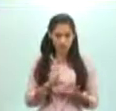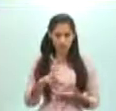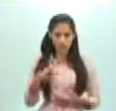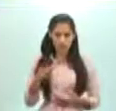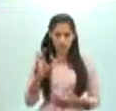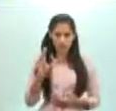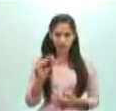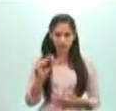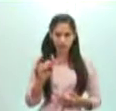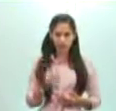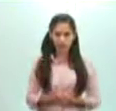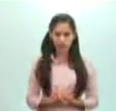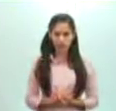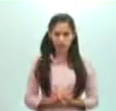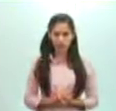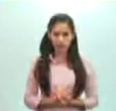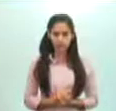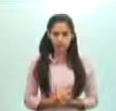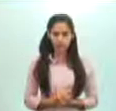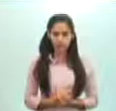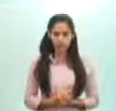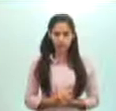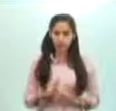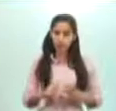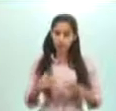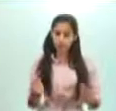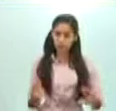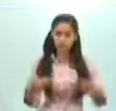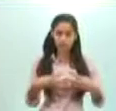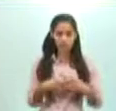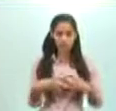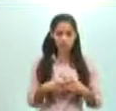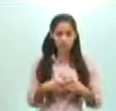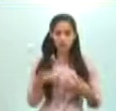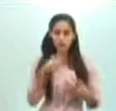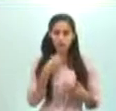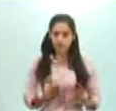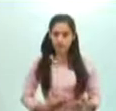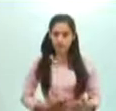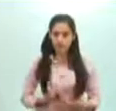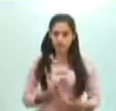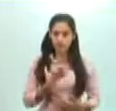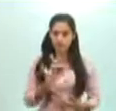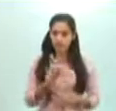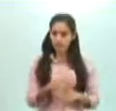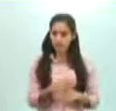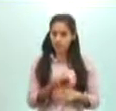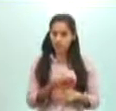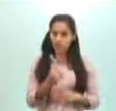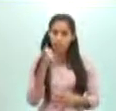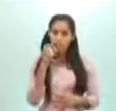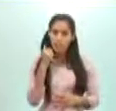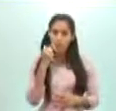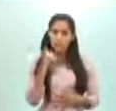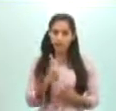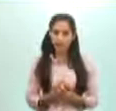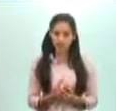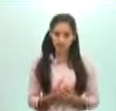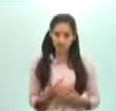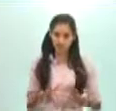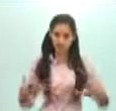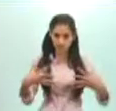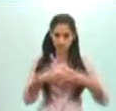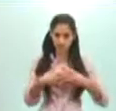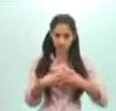de efervescencia revolucionaria? Por supuesto, agitación es el significado que mejor transmite